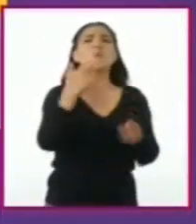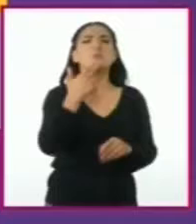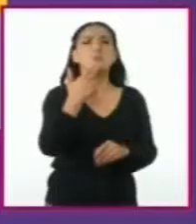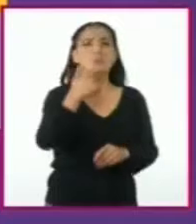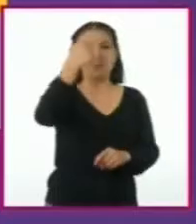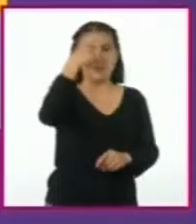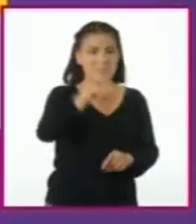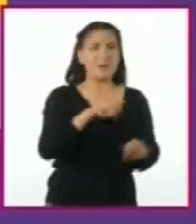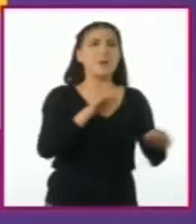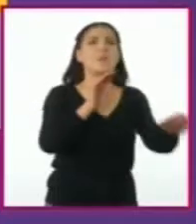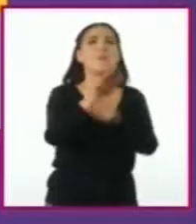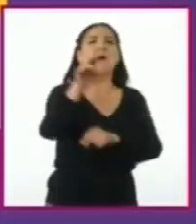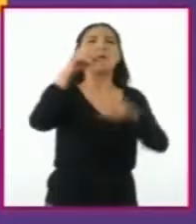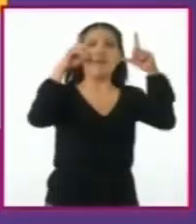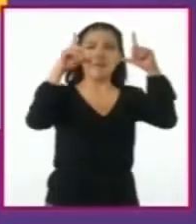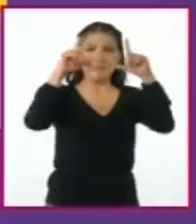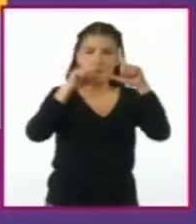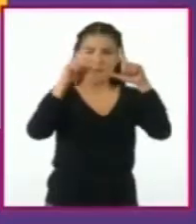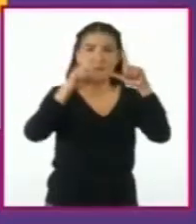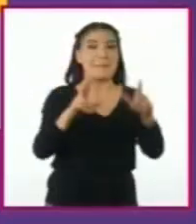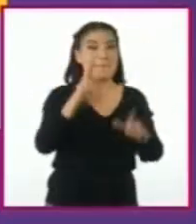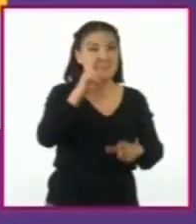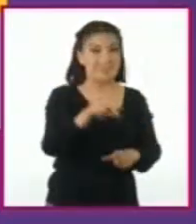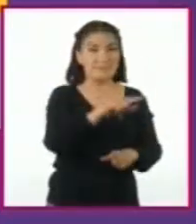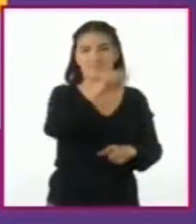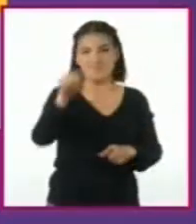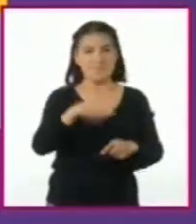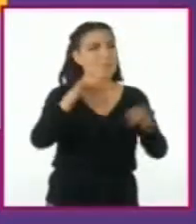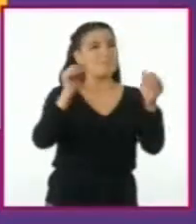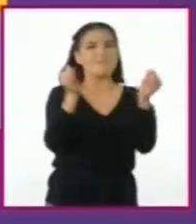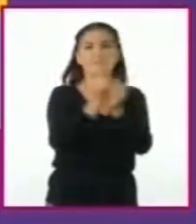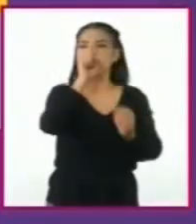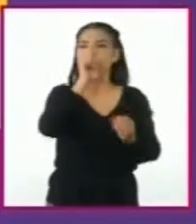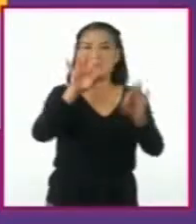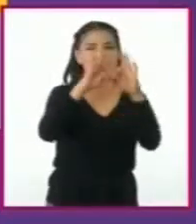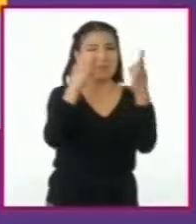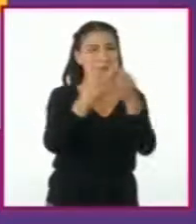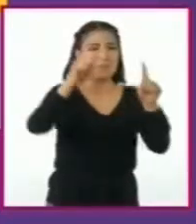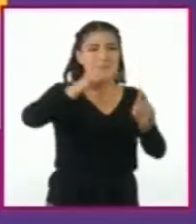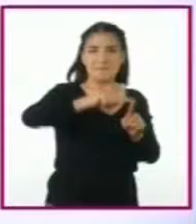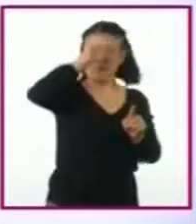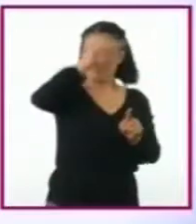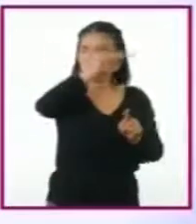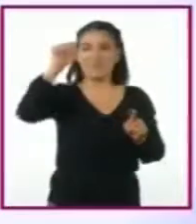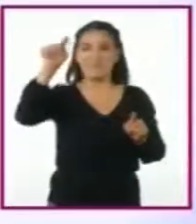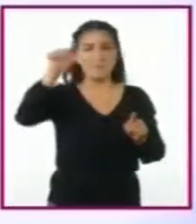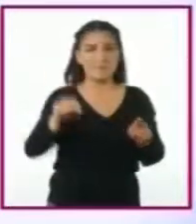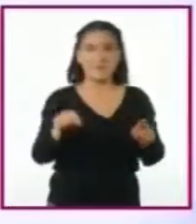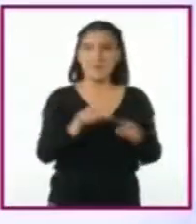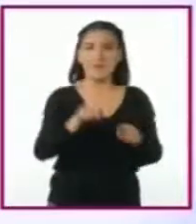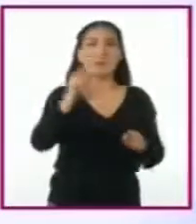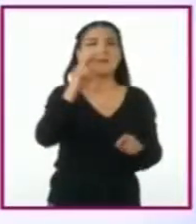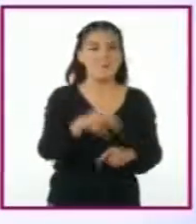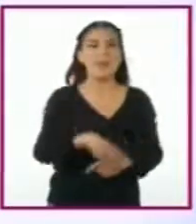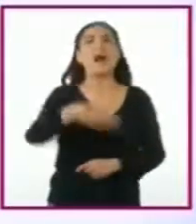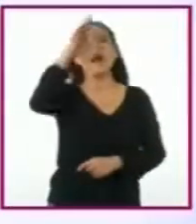qué fotografías, como verán todos son rectángulos, son semejantes? De acuerdo, ayudemos a